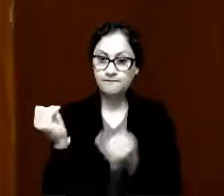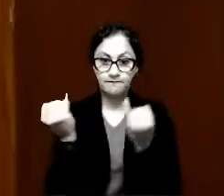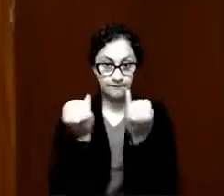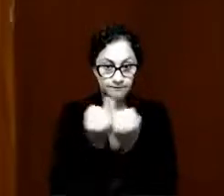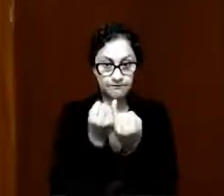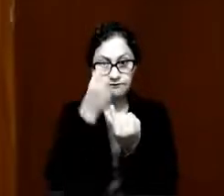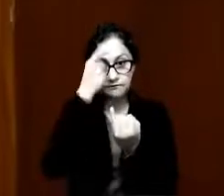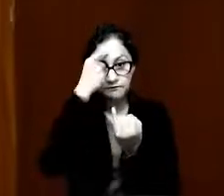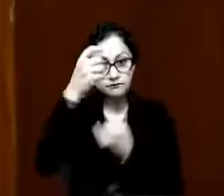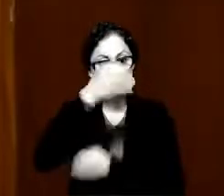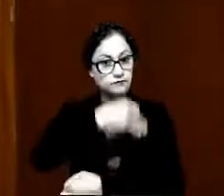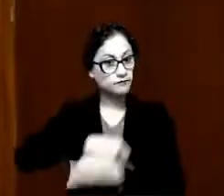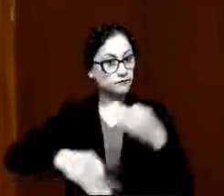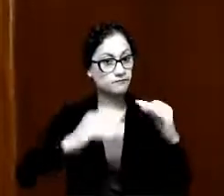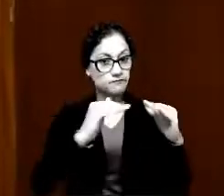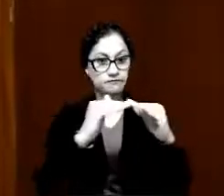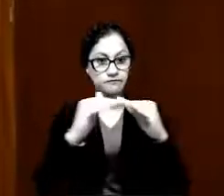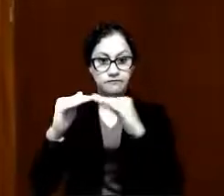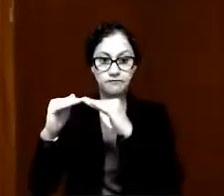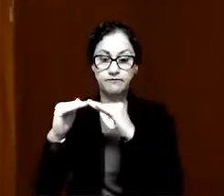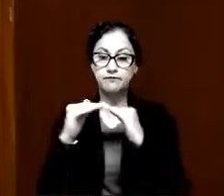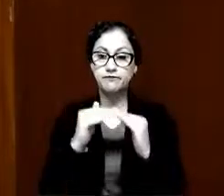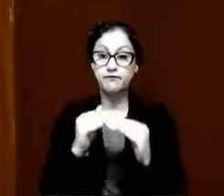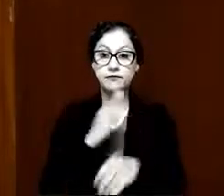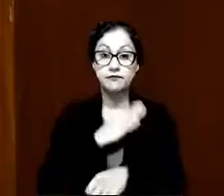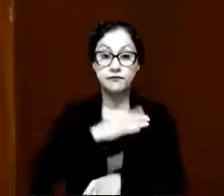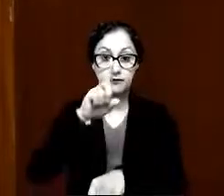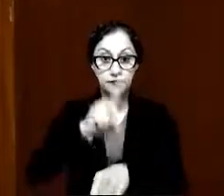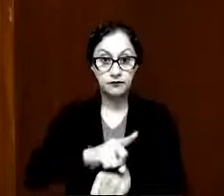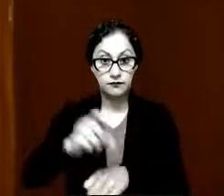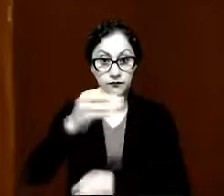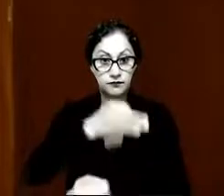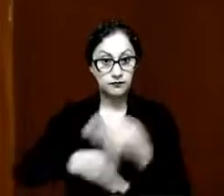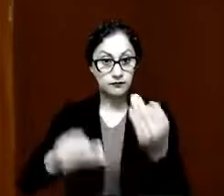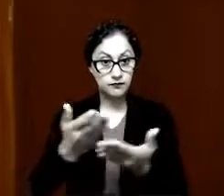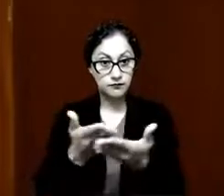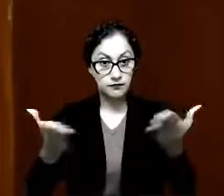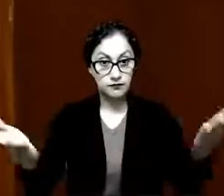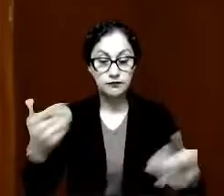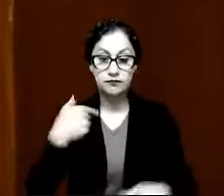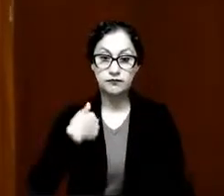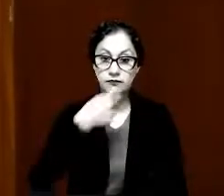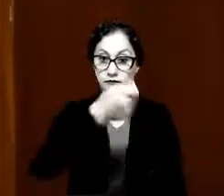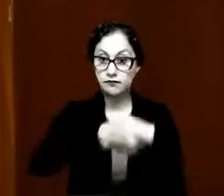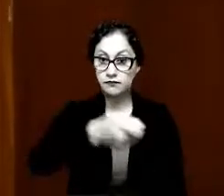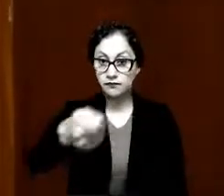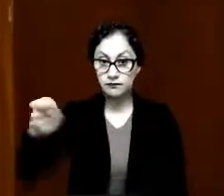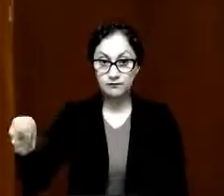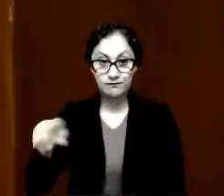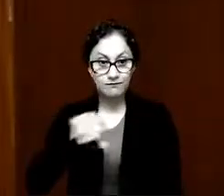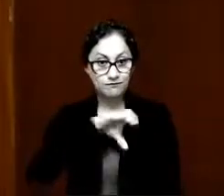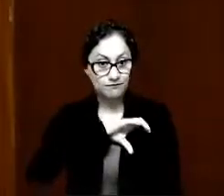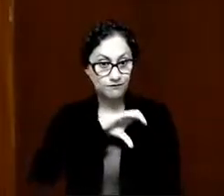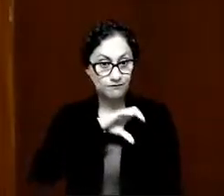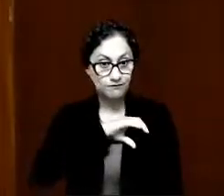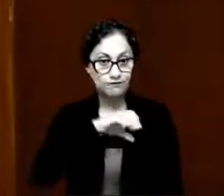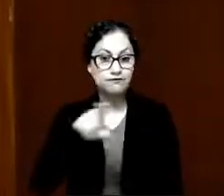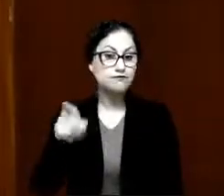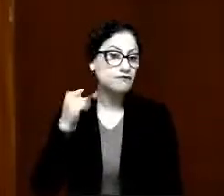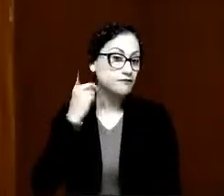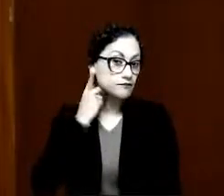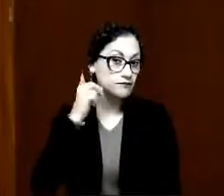para todos y todas. Muy buenos días tengan todos y todas ustedes. Saludo con mucho gusto y agrado a las compañeras